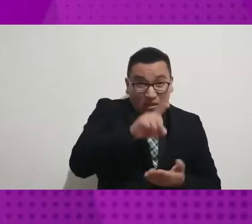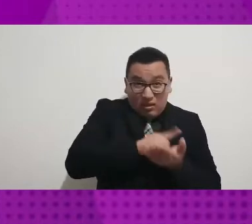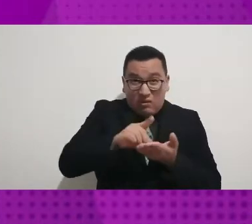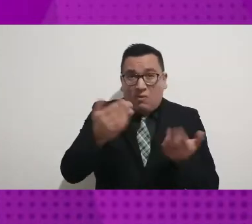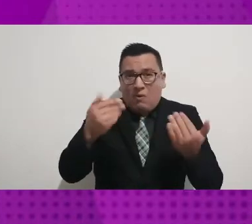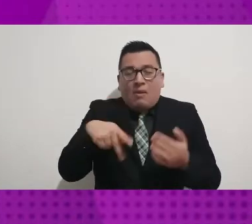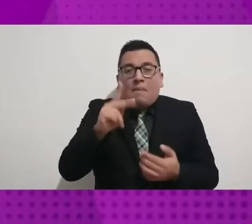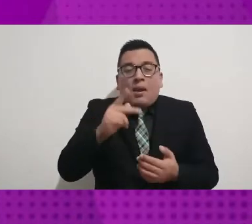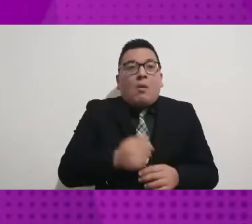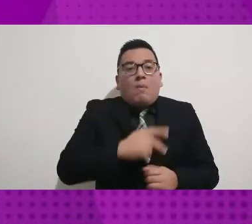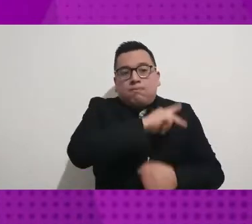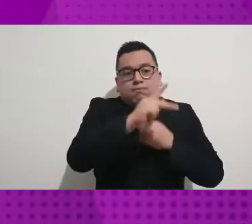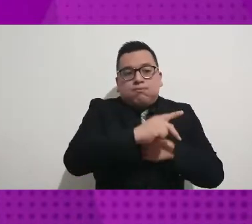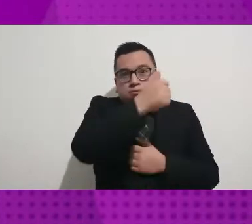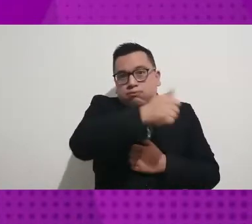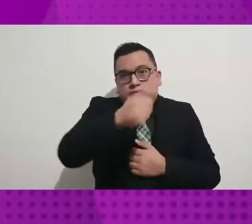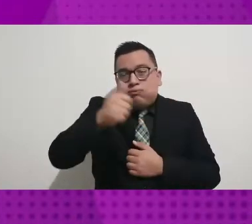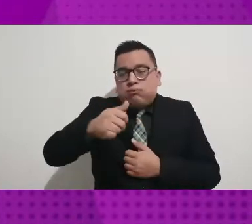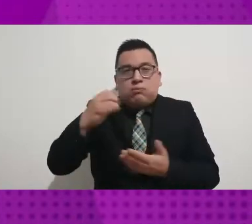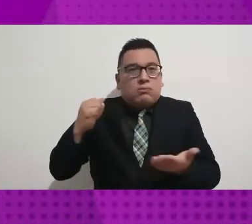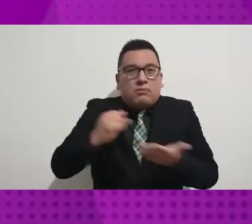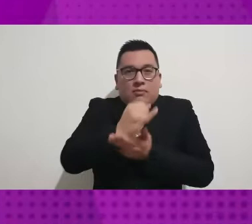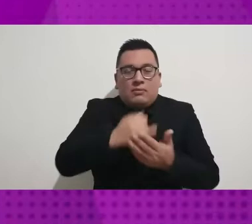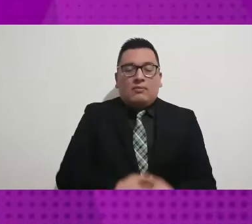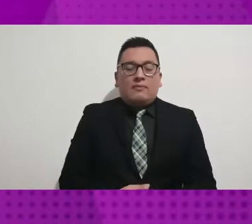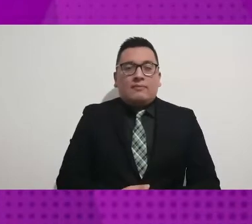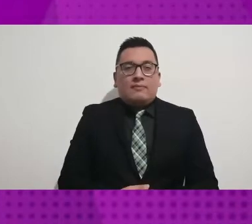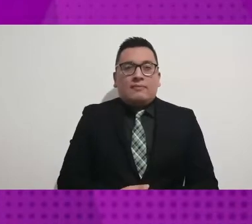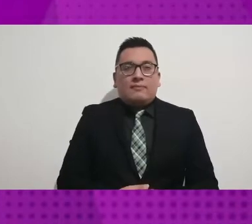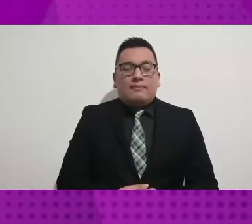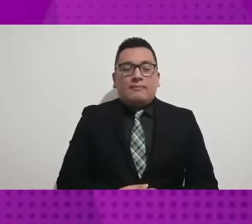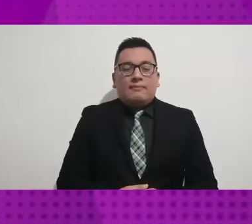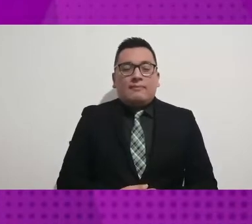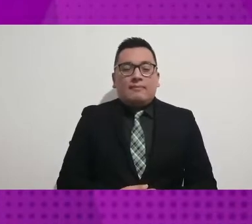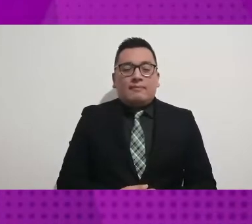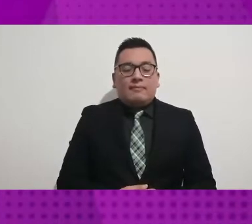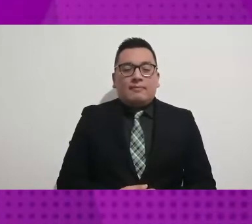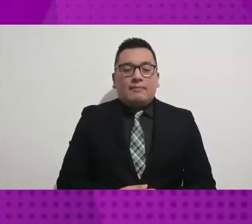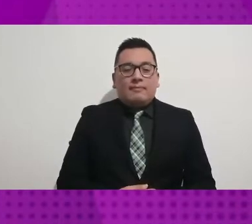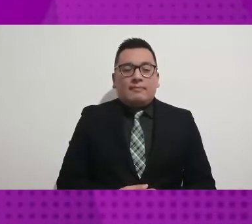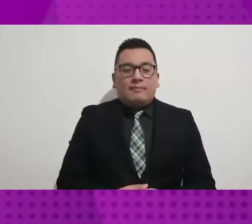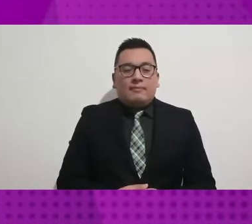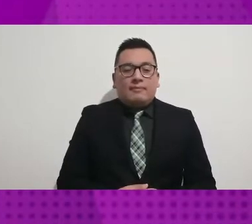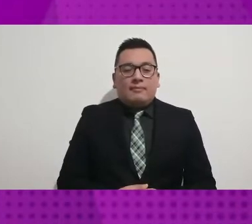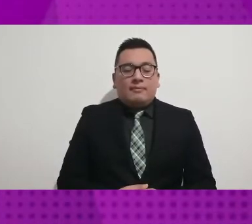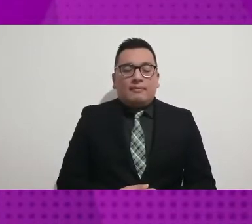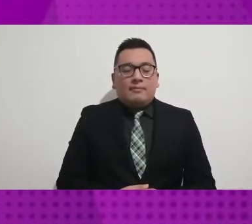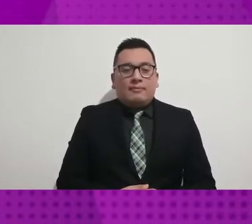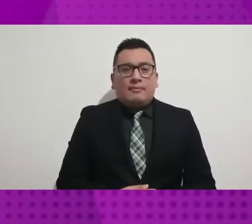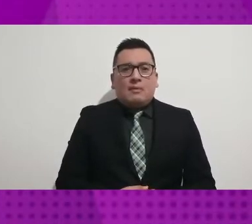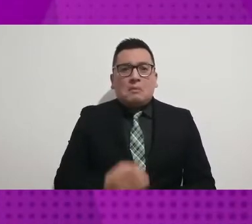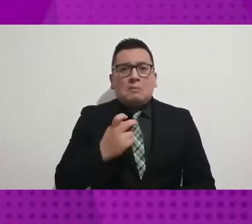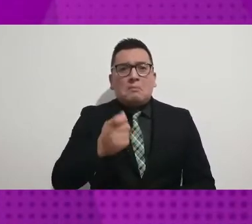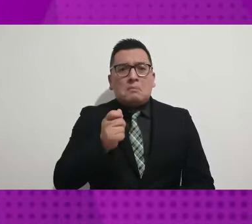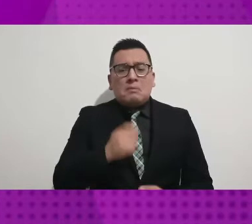quería establecer o no establecer las candidaturas independientes, era decisión de cada país miembro del